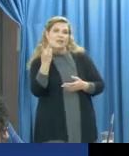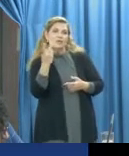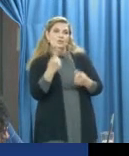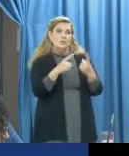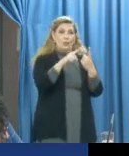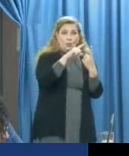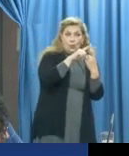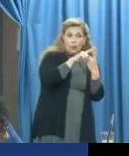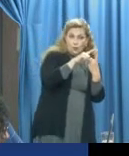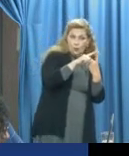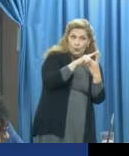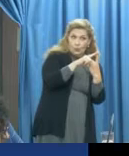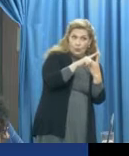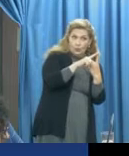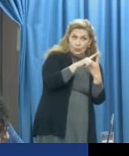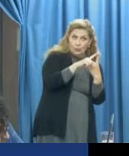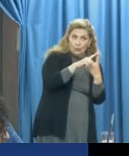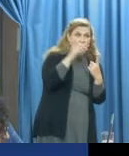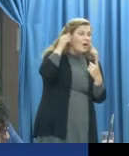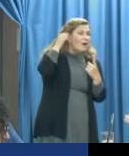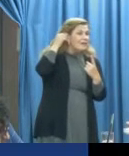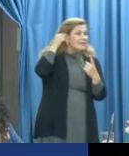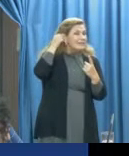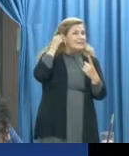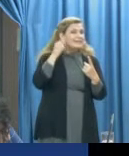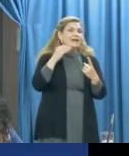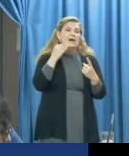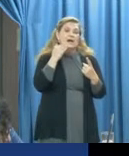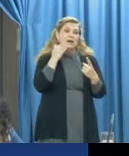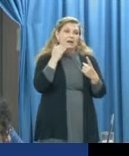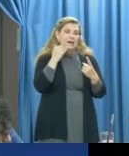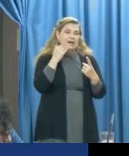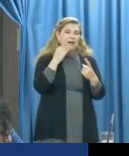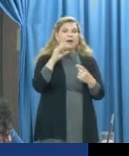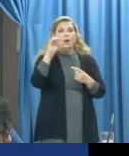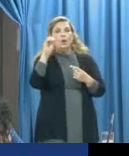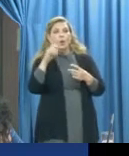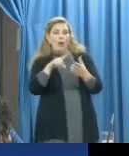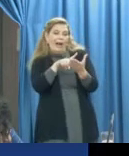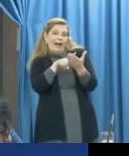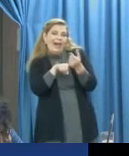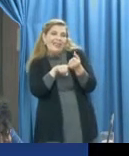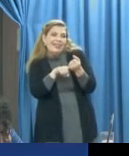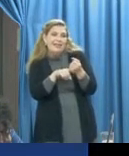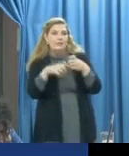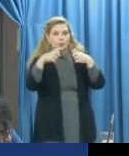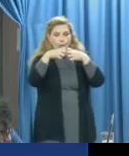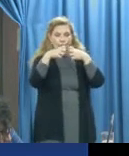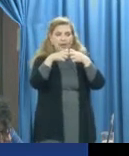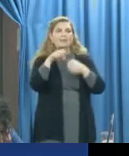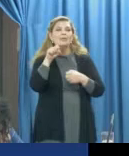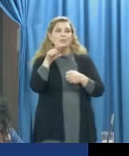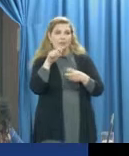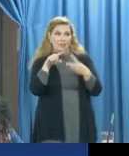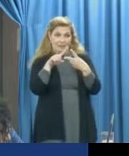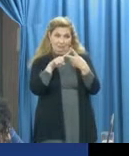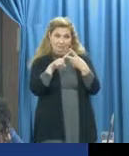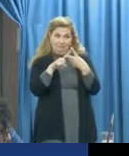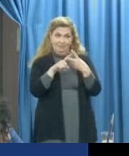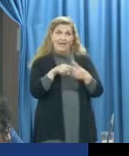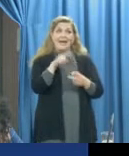tanto la parte conductiva afectada como la parte neurosensorial. Dentro de las